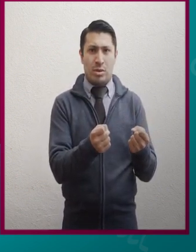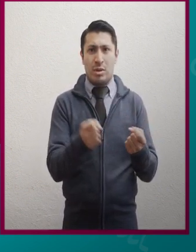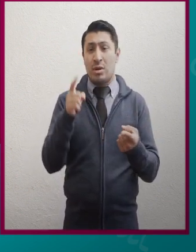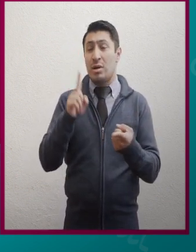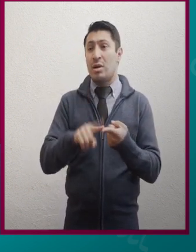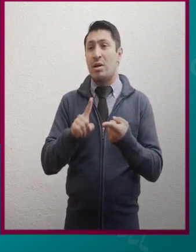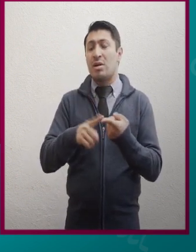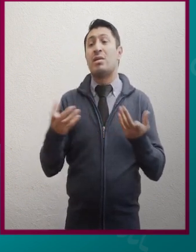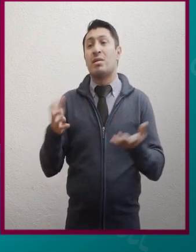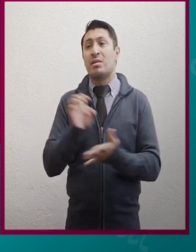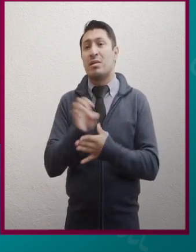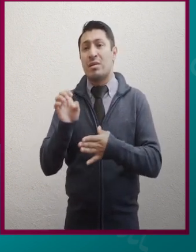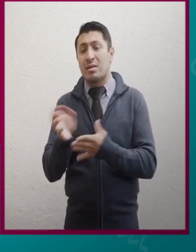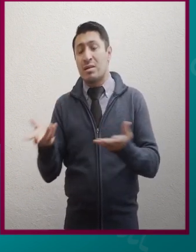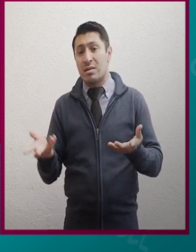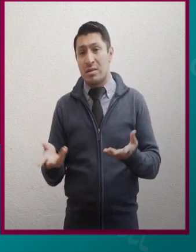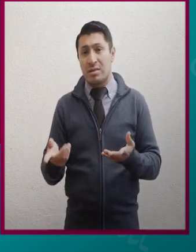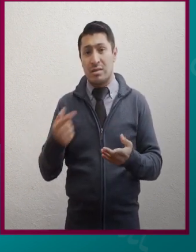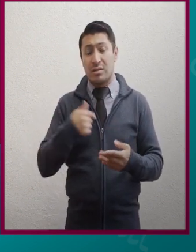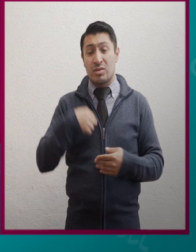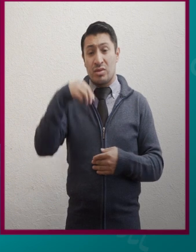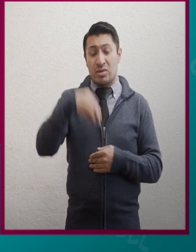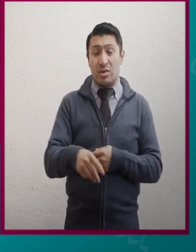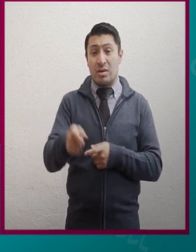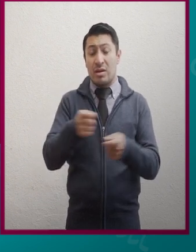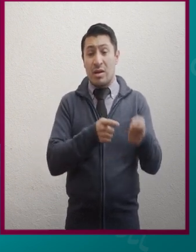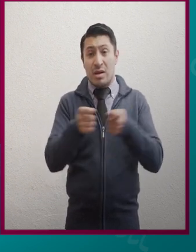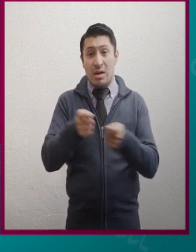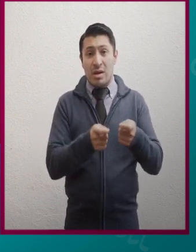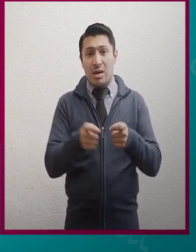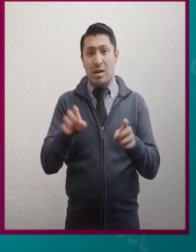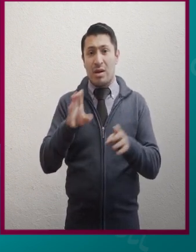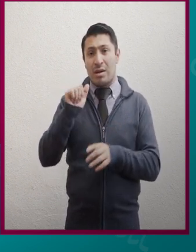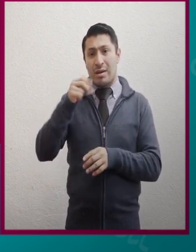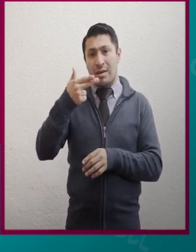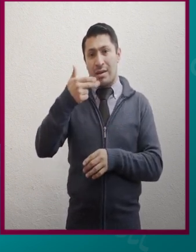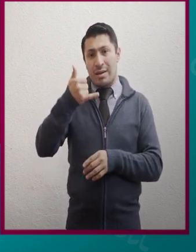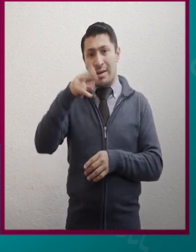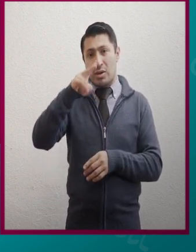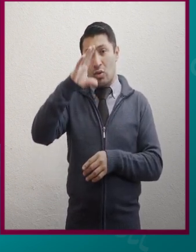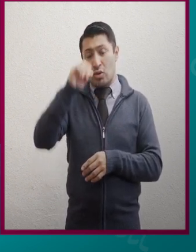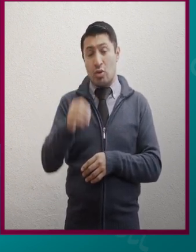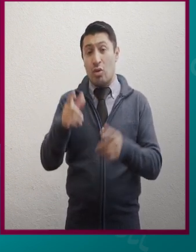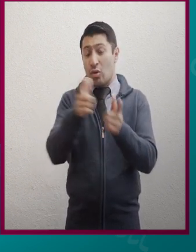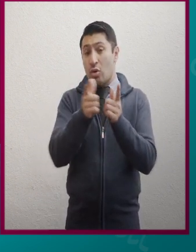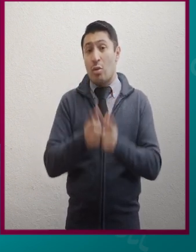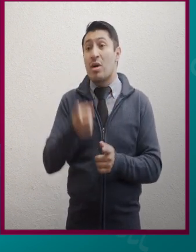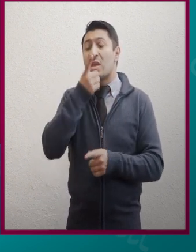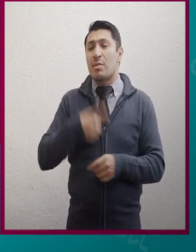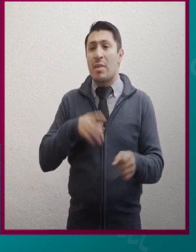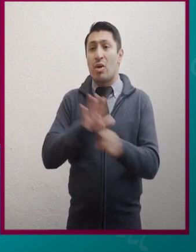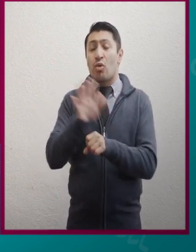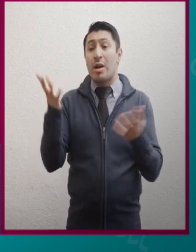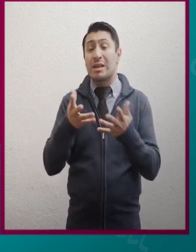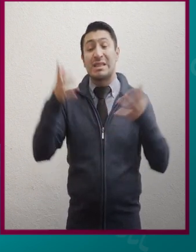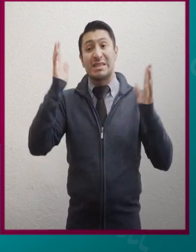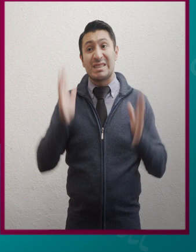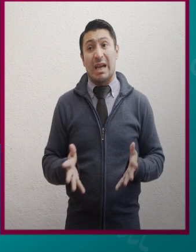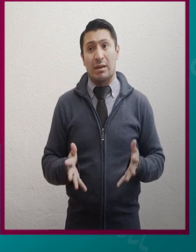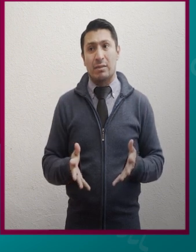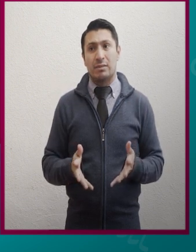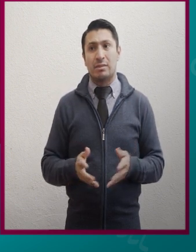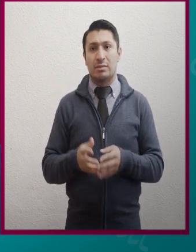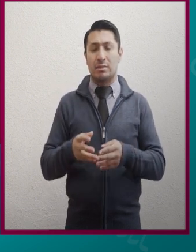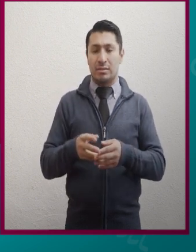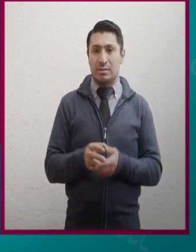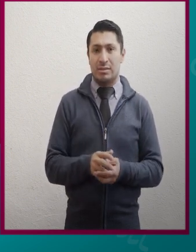estoy en maniobra con el cayuco en la banda. Dime qué hago ya. La instrucción que tenemos del CCRC es que lo